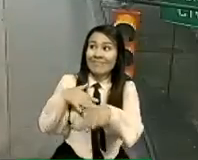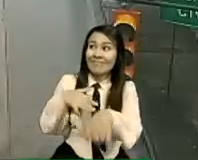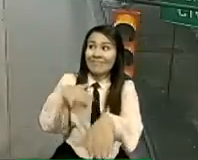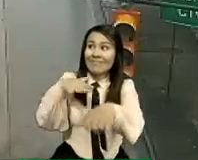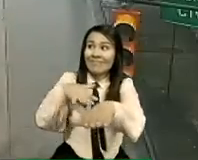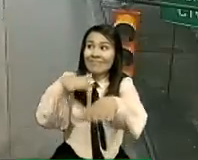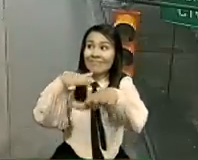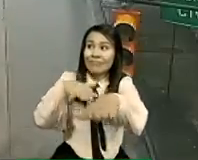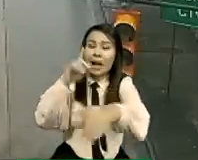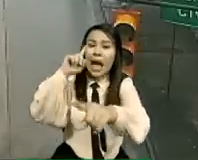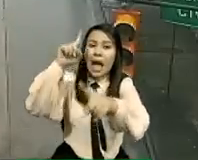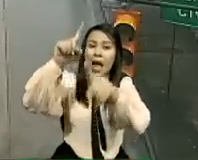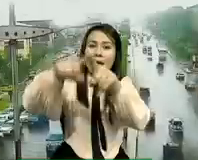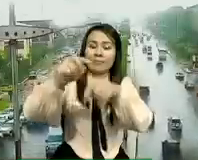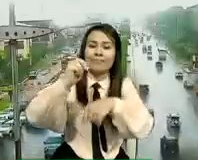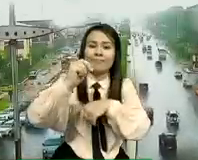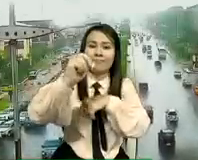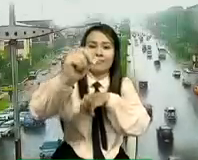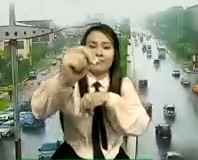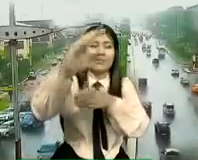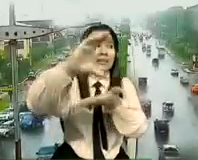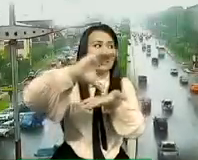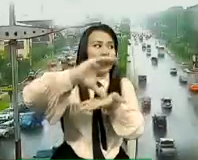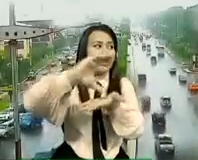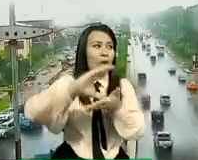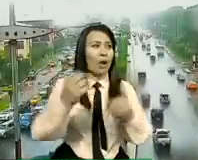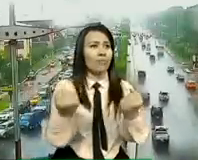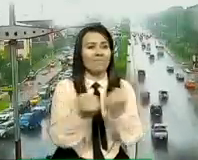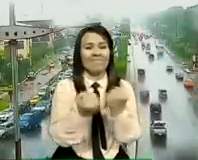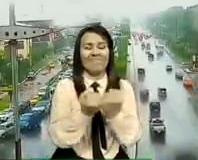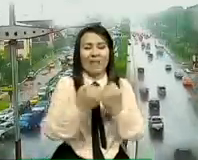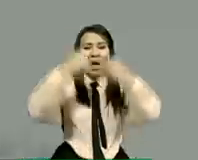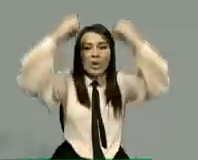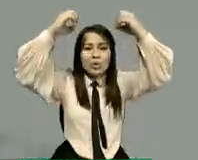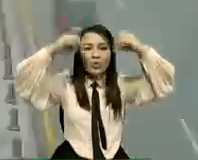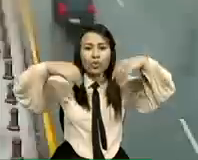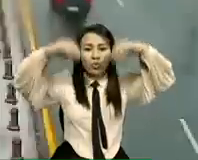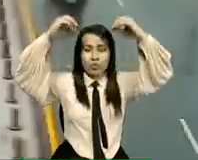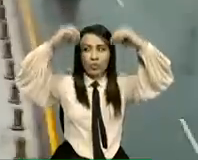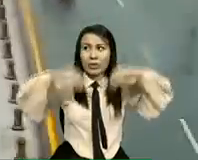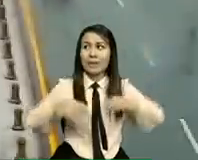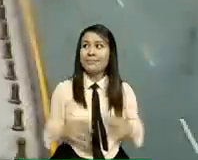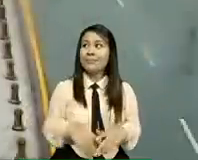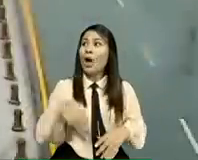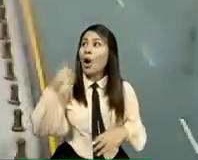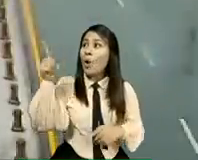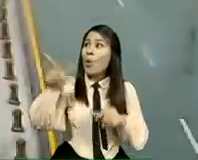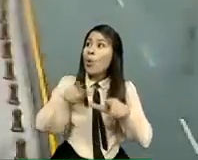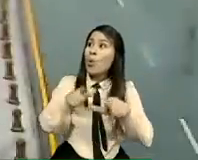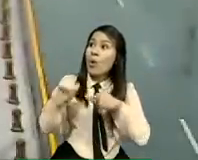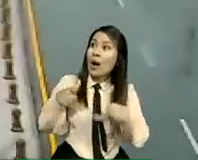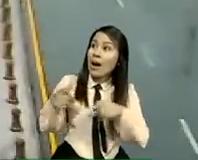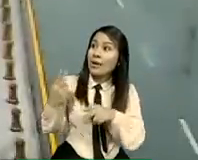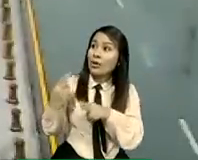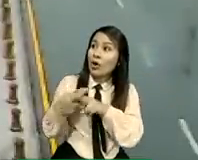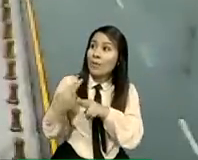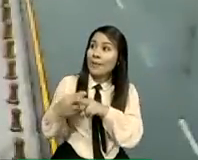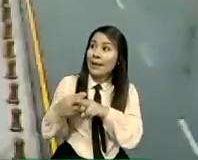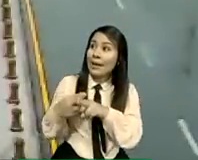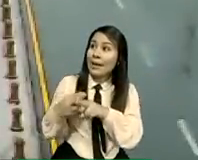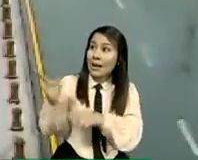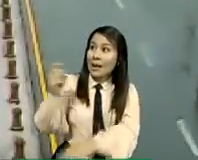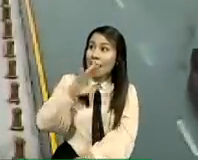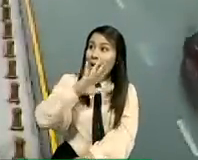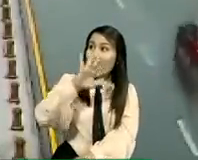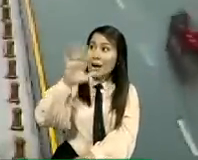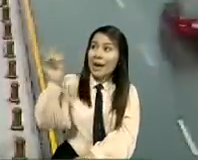este de la ciudad, hacia el centro, y la lluvia. Otro sector por aquí, déjenme ver. Aquí,